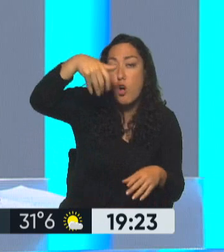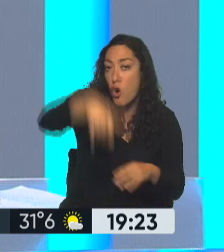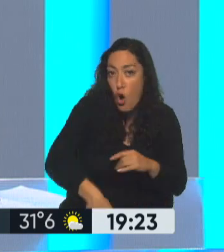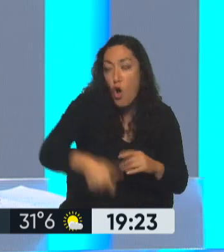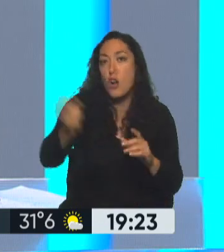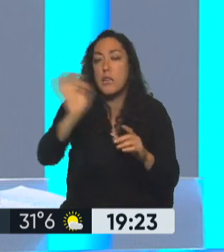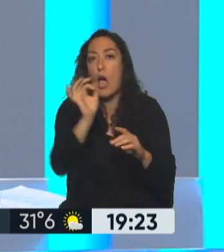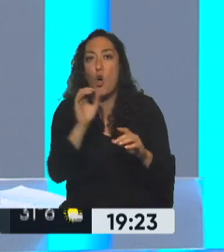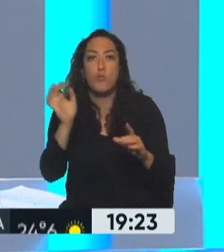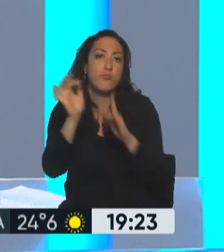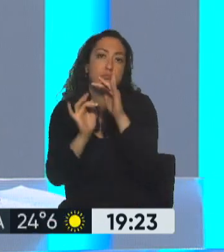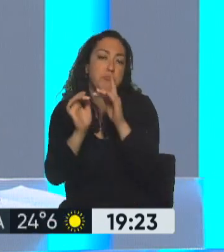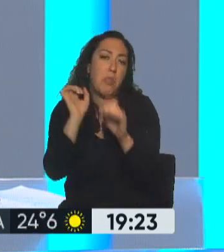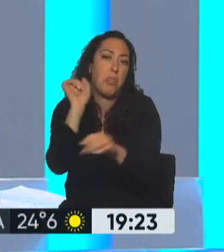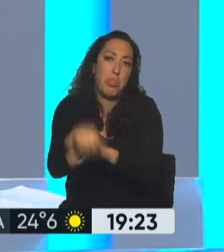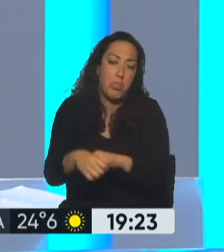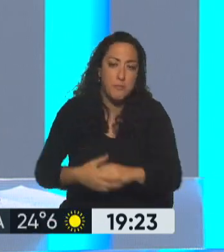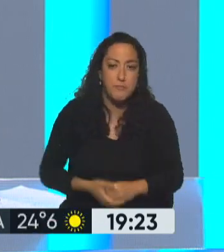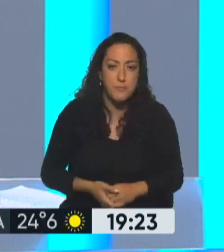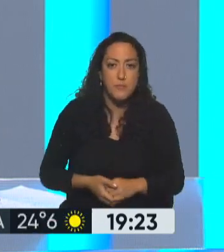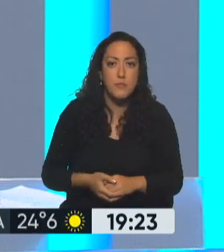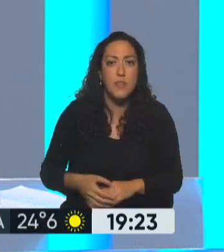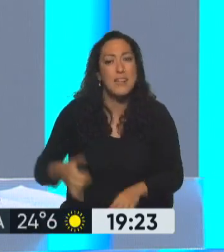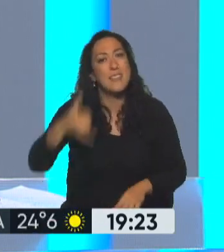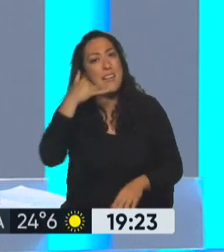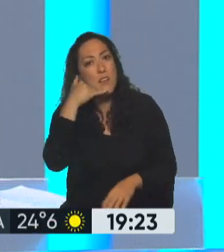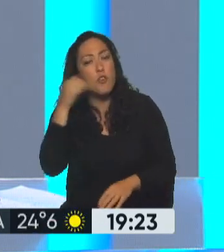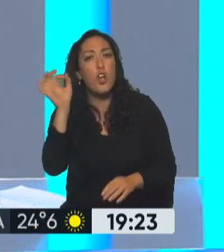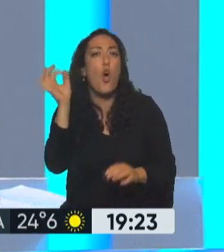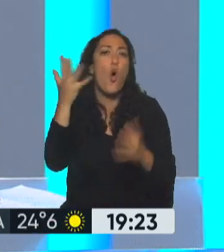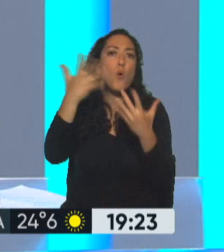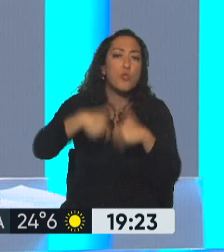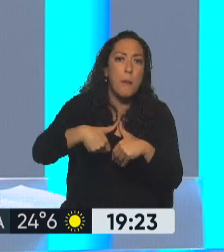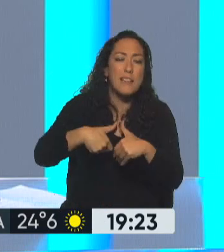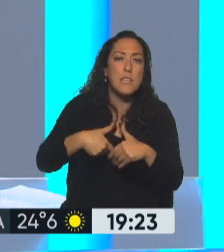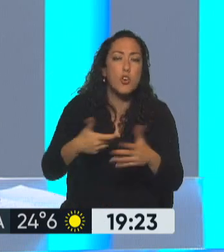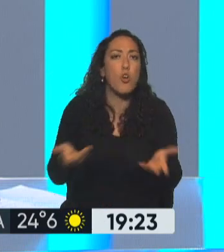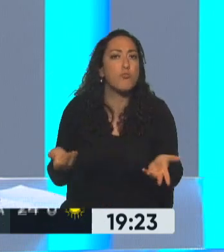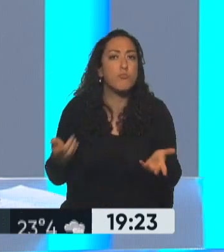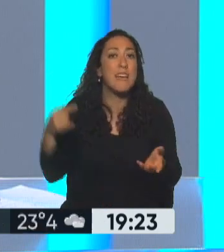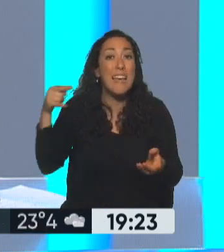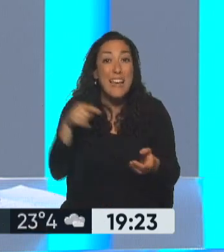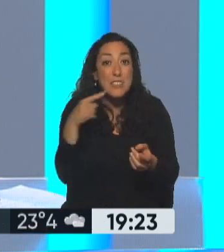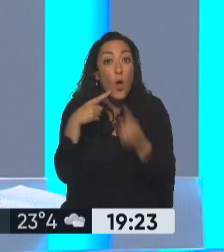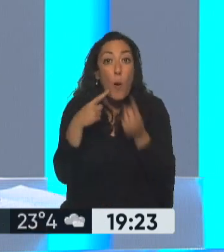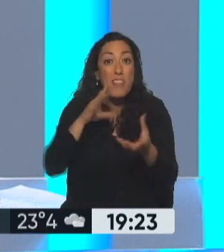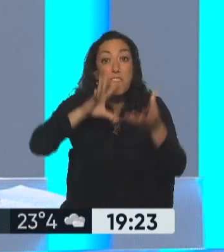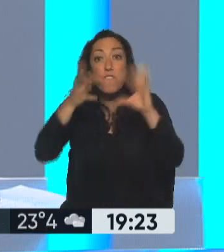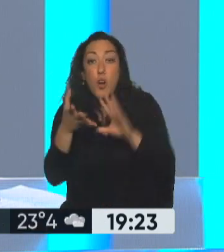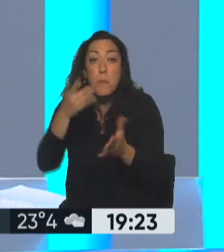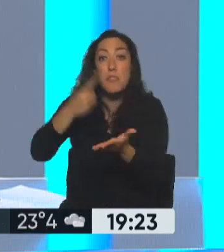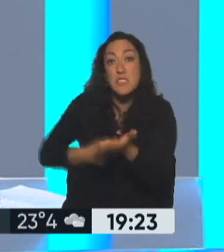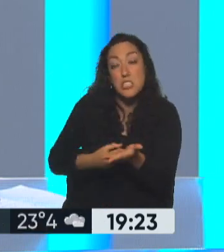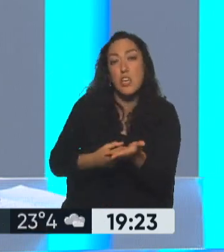una persona detrás de la comunicación telefónica o está automatizado todo esto influye muchísimo